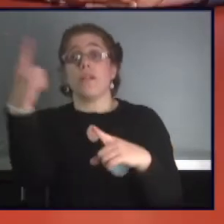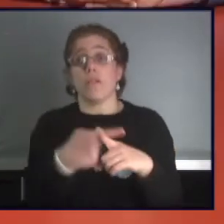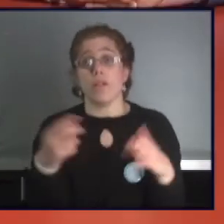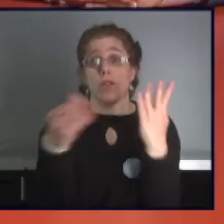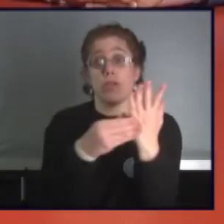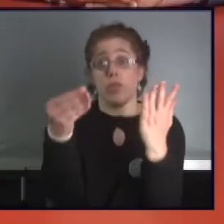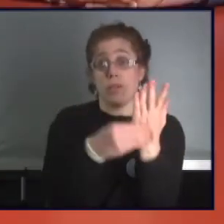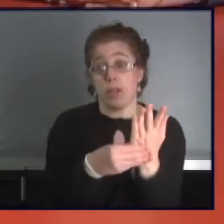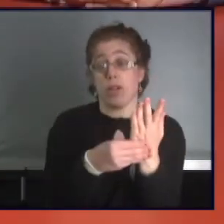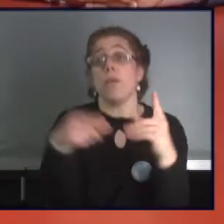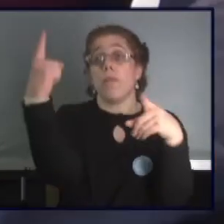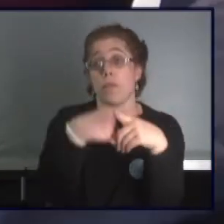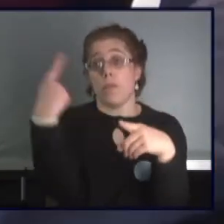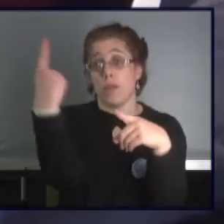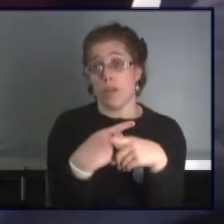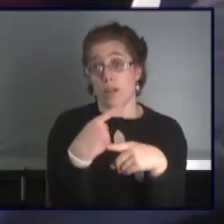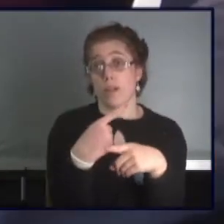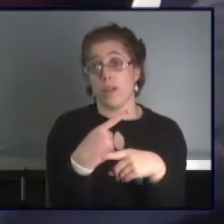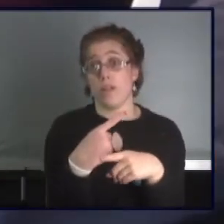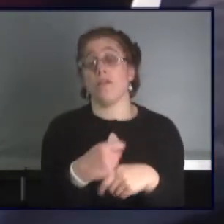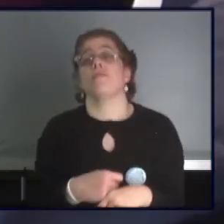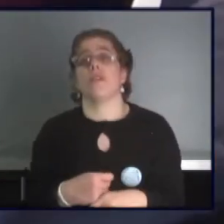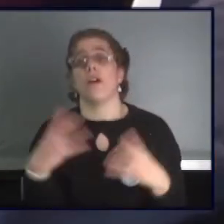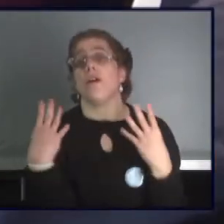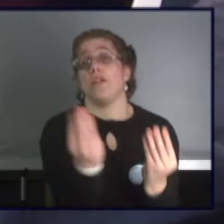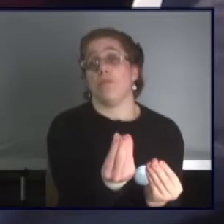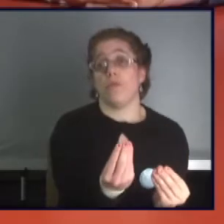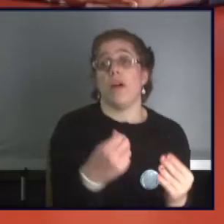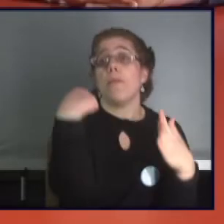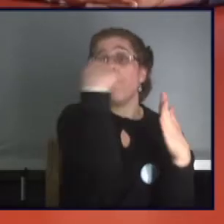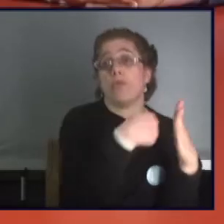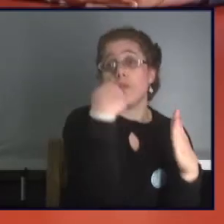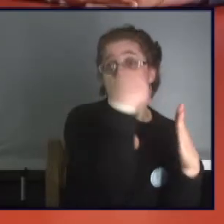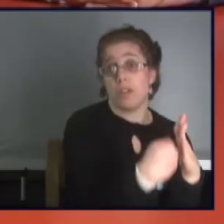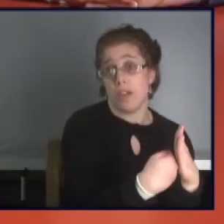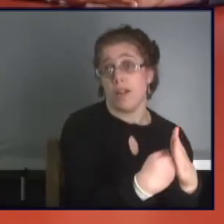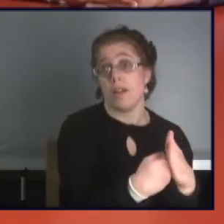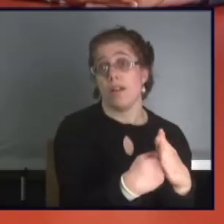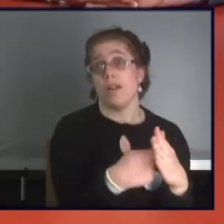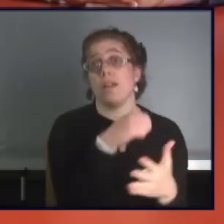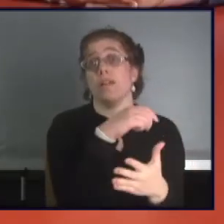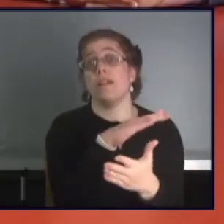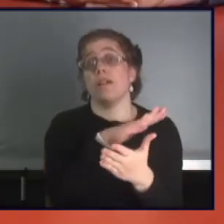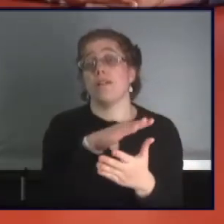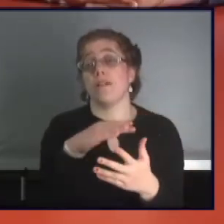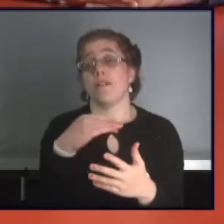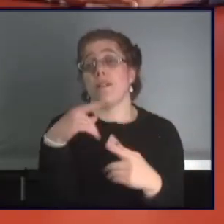no se la van a pensar dos veces de salir a hacer esto o aquello porque lo vamos a estar exponiendo y lo otro